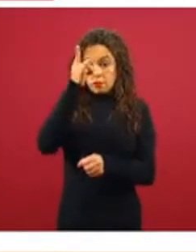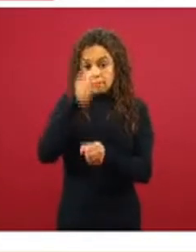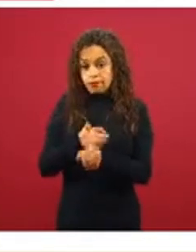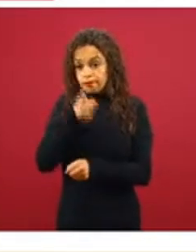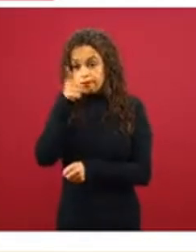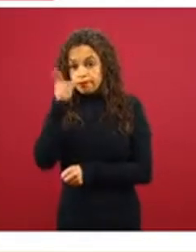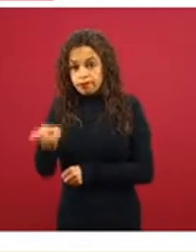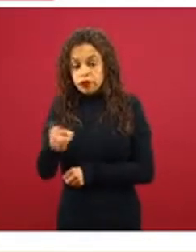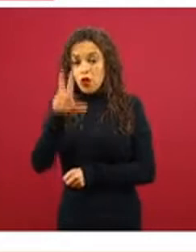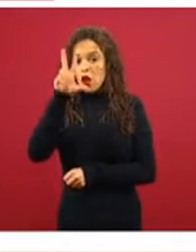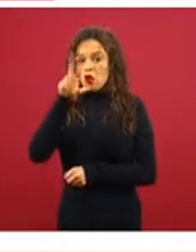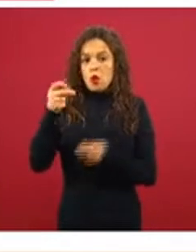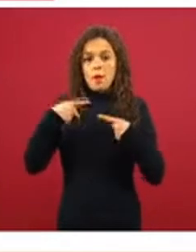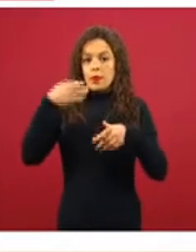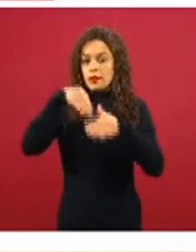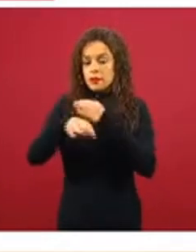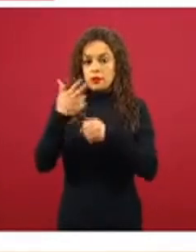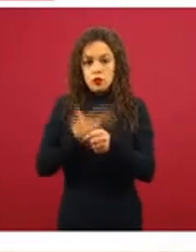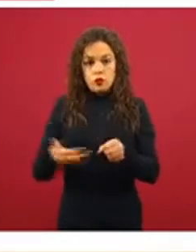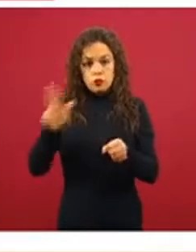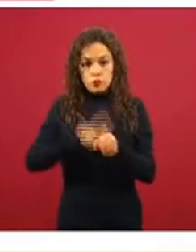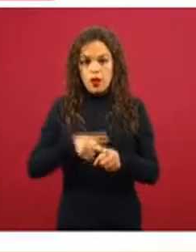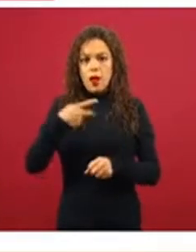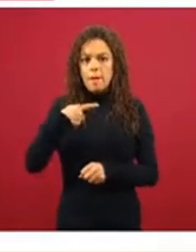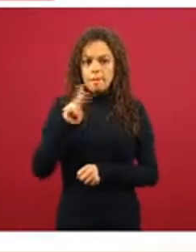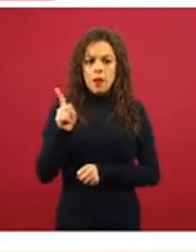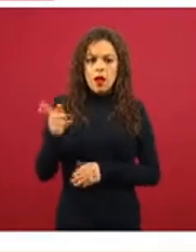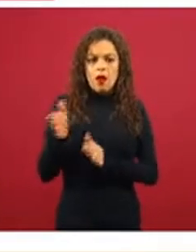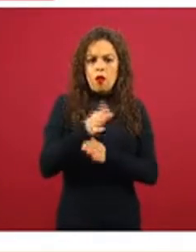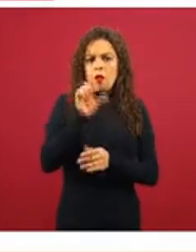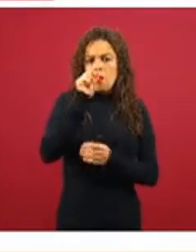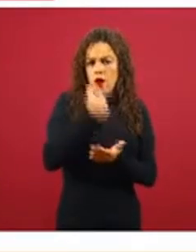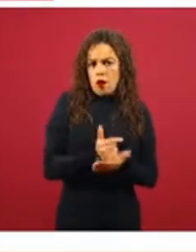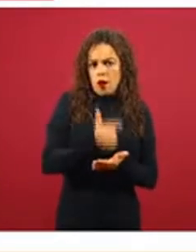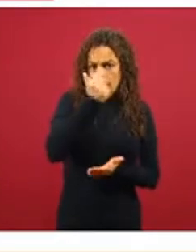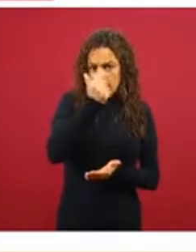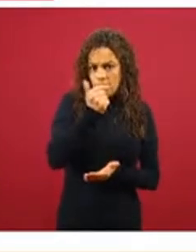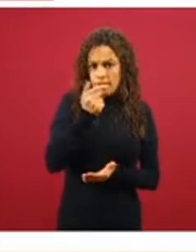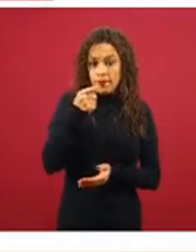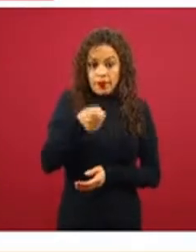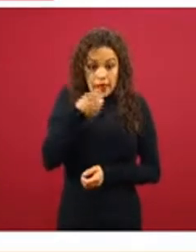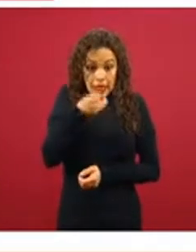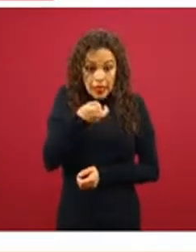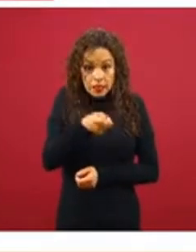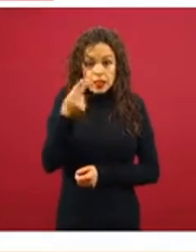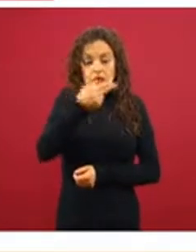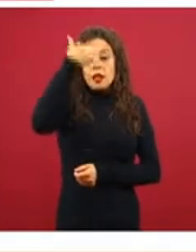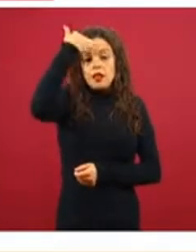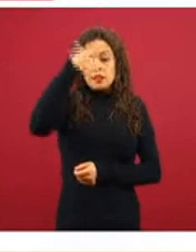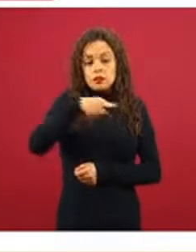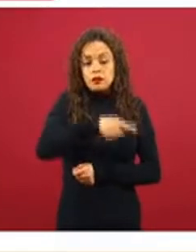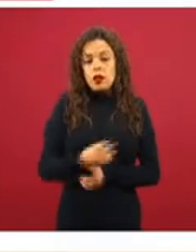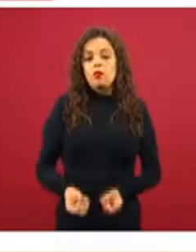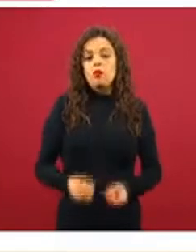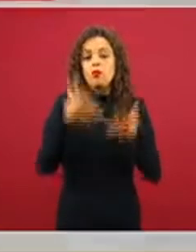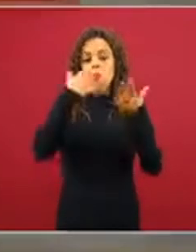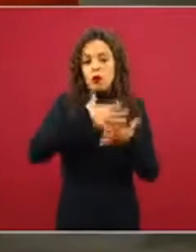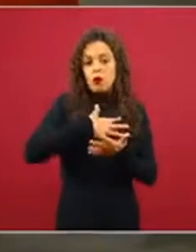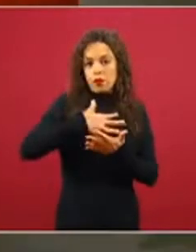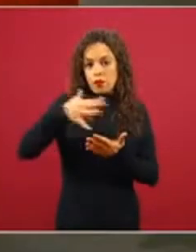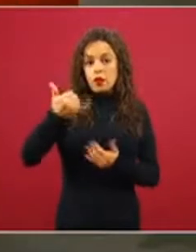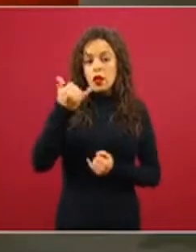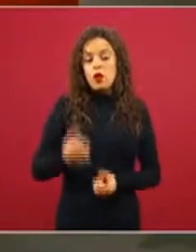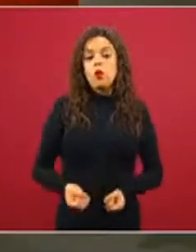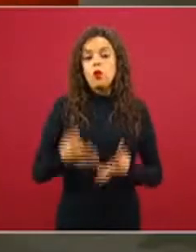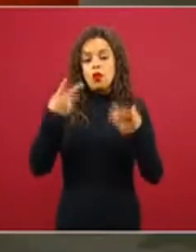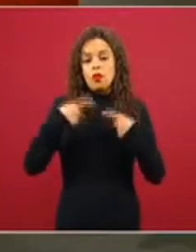nos permite entonces poder ver cuál es la carga de esa enfermedad grave y cuál es la carga en su momento también de defunciones, es